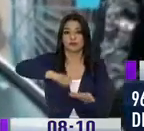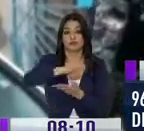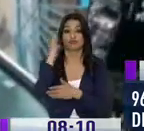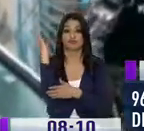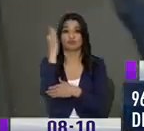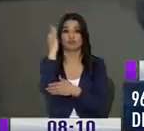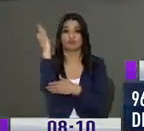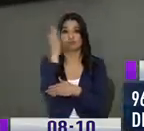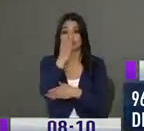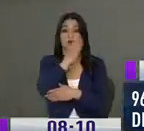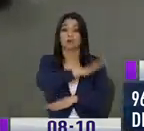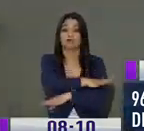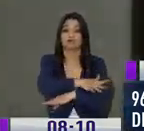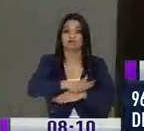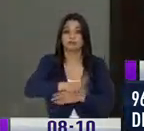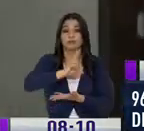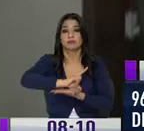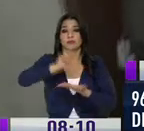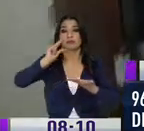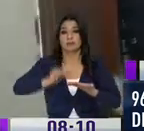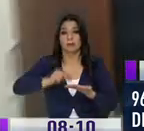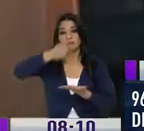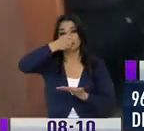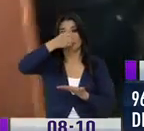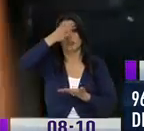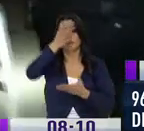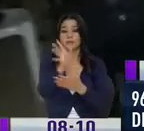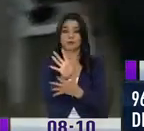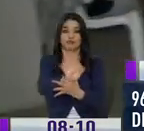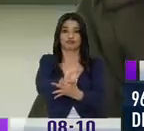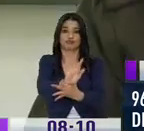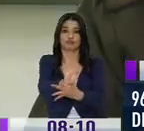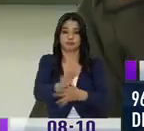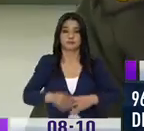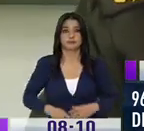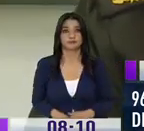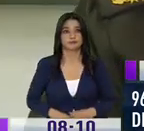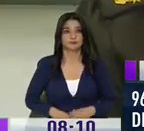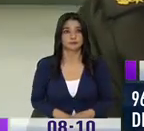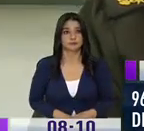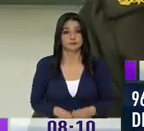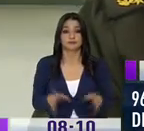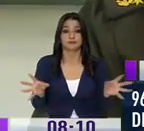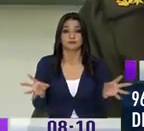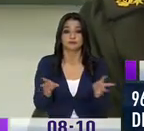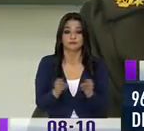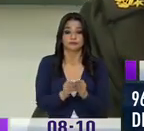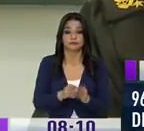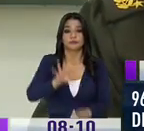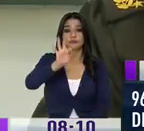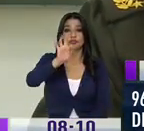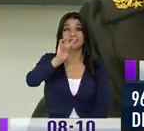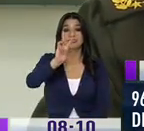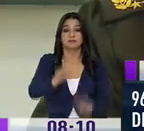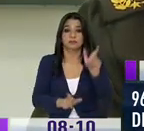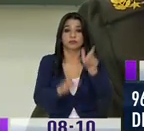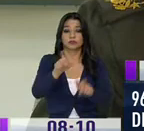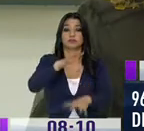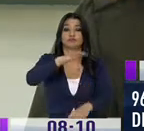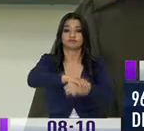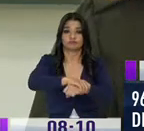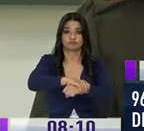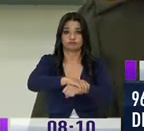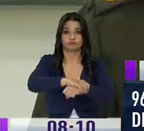Tungurahua, Morona, Santiago, Napo, Santo Domingo y Zamora, Chinchipe. Dejando un total de 96 personas